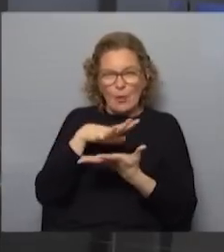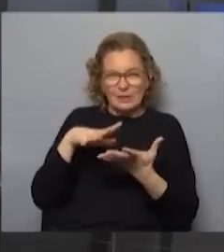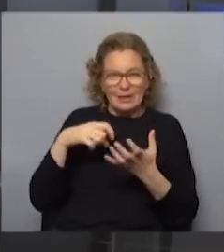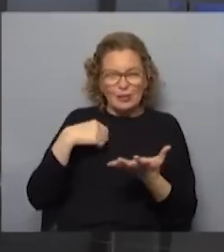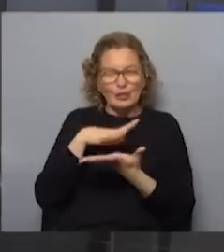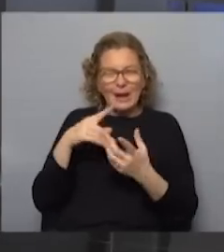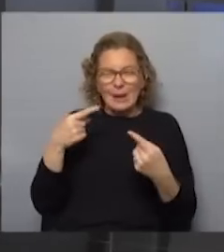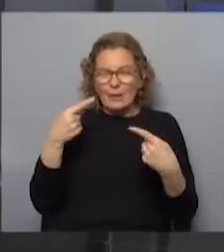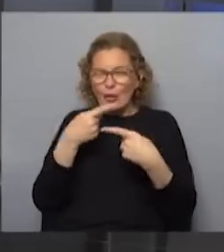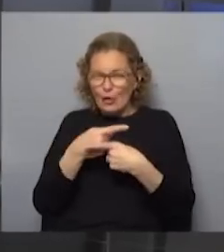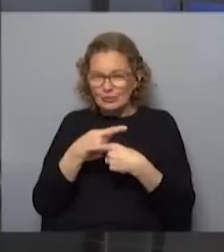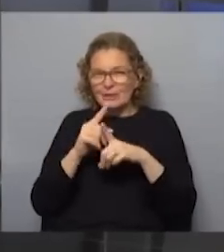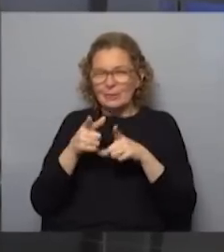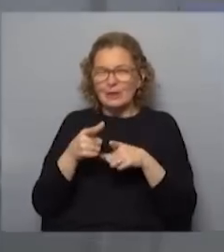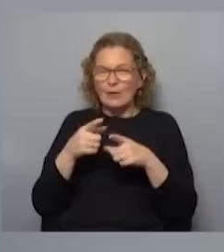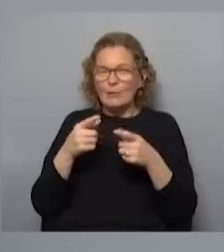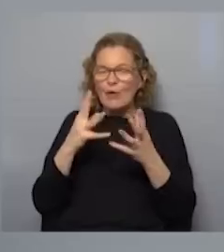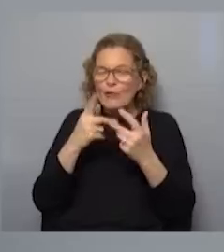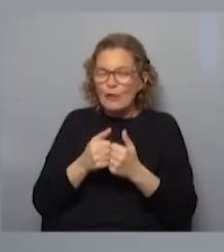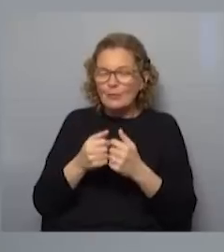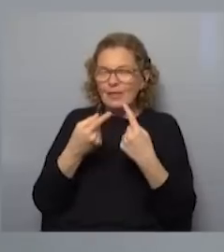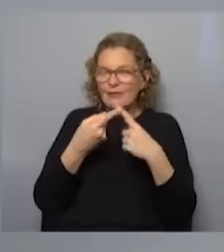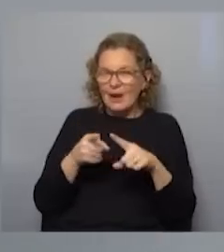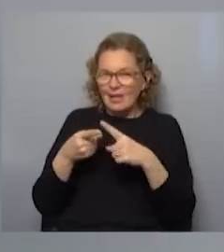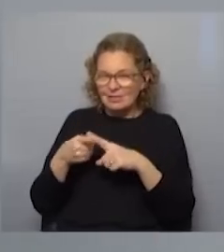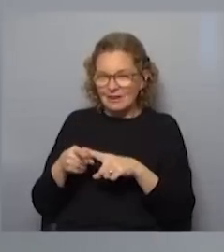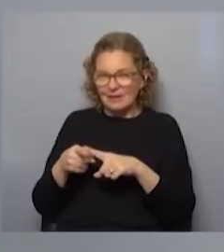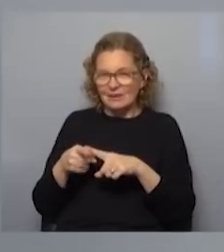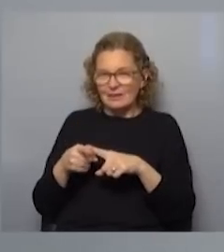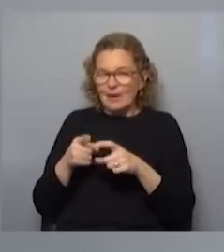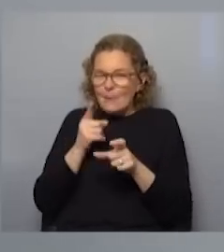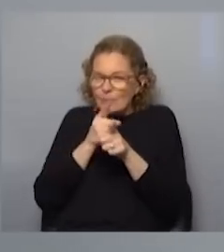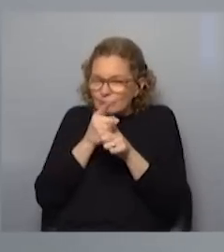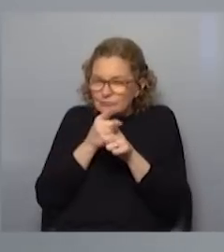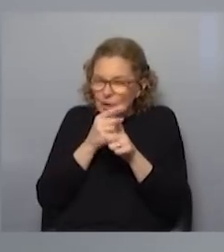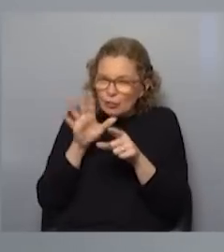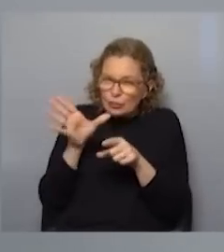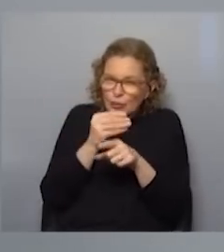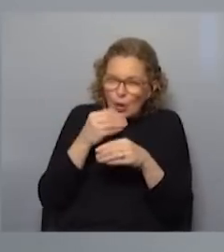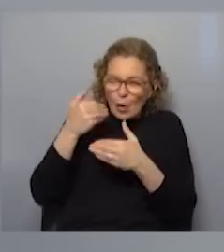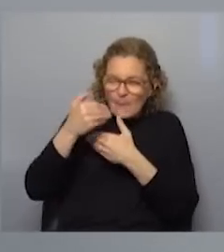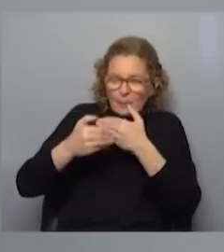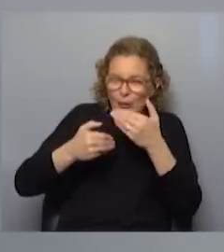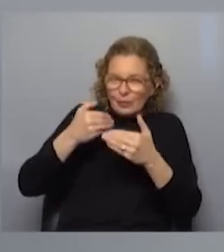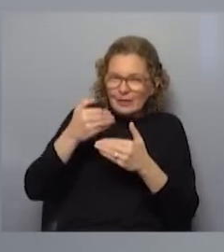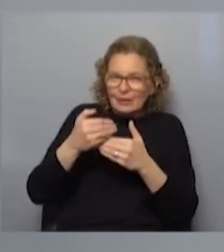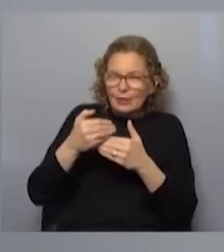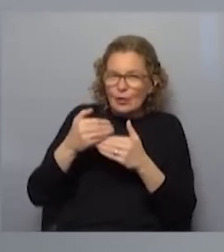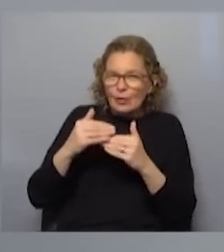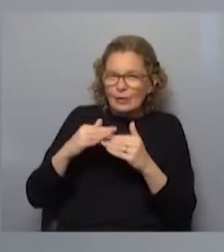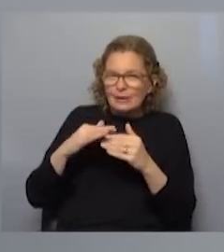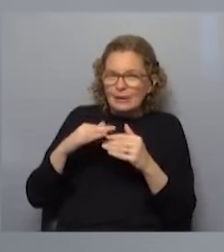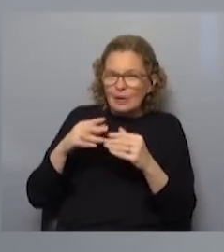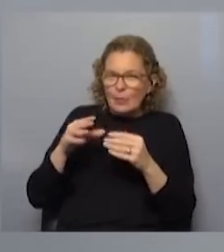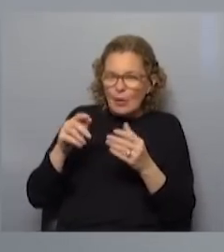eso exactamente se crearon mecanismos de espiar todo el proceso en torno